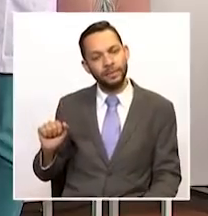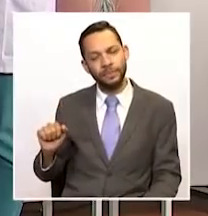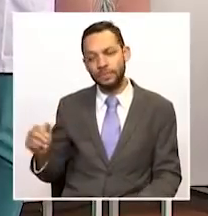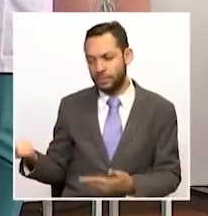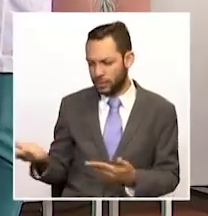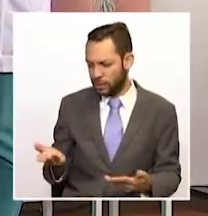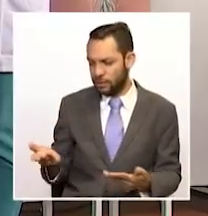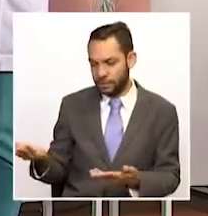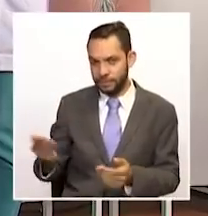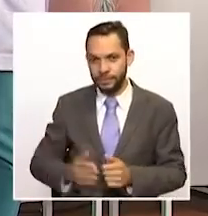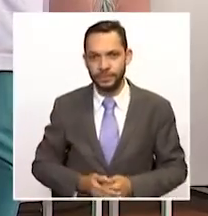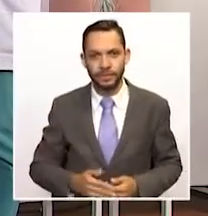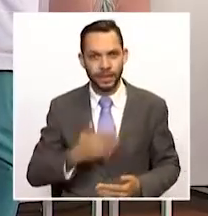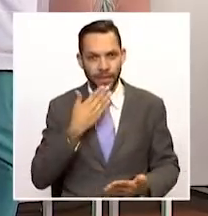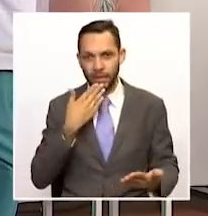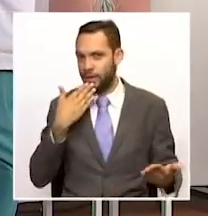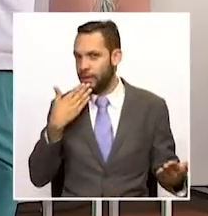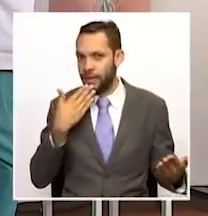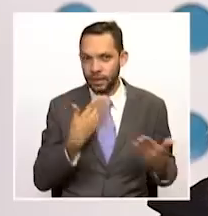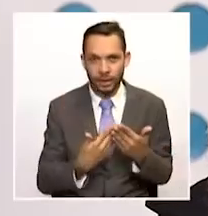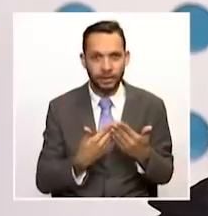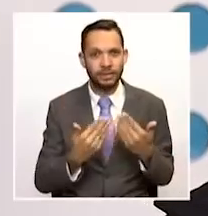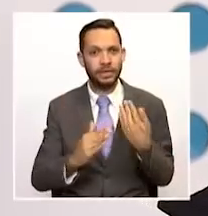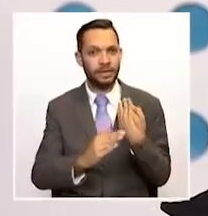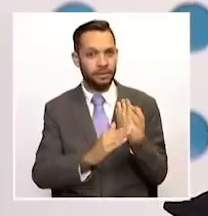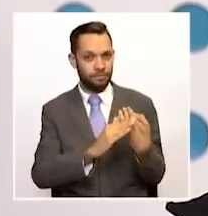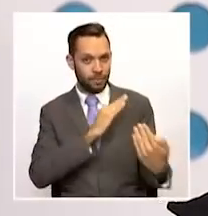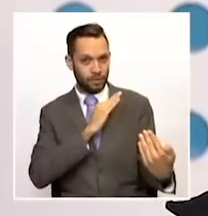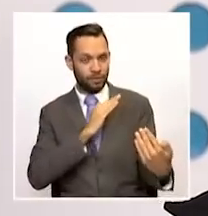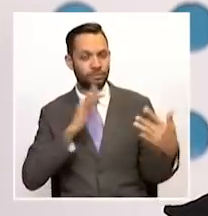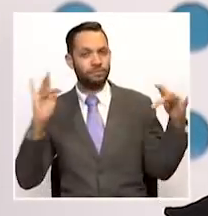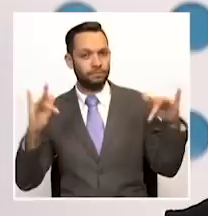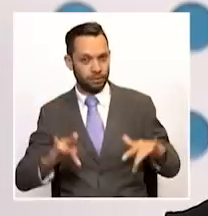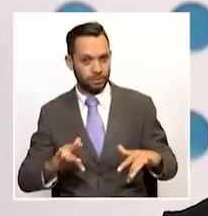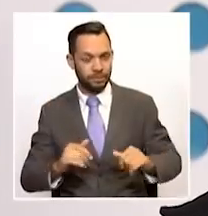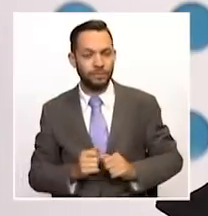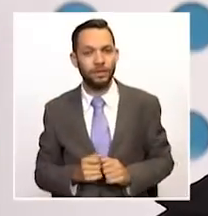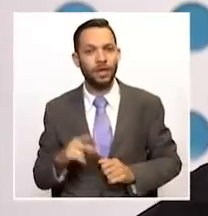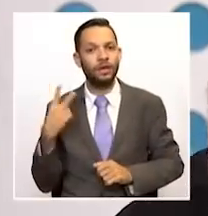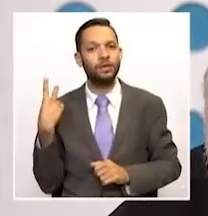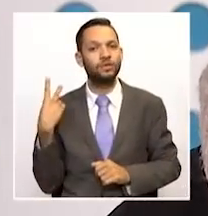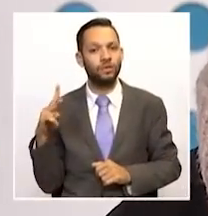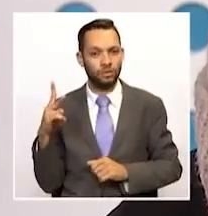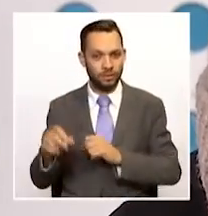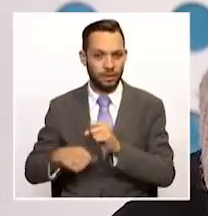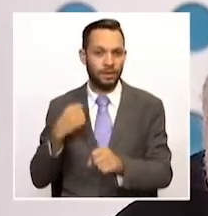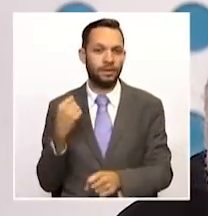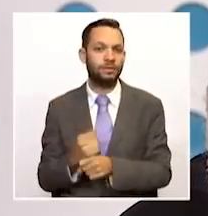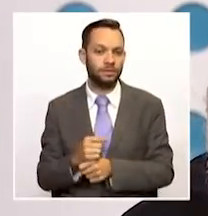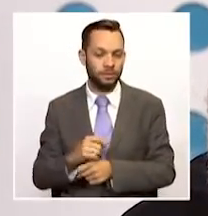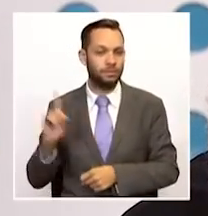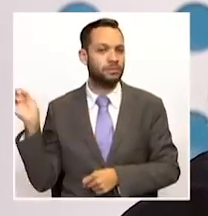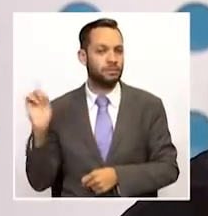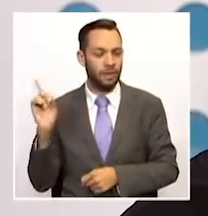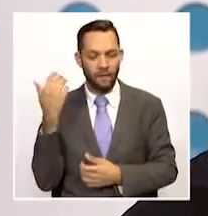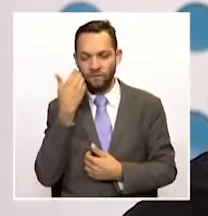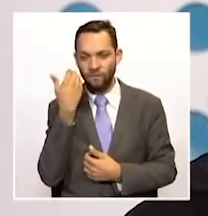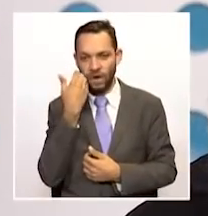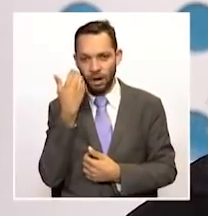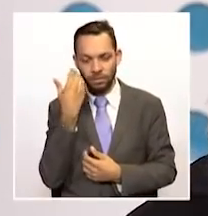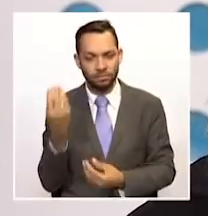gonzález muchas gracias por invitarnos ello hace 12 años diagnosticada